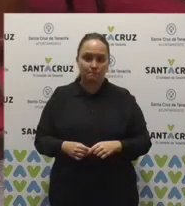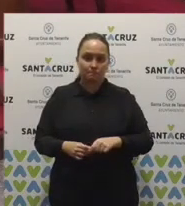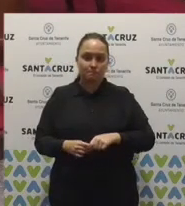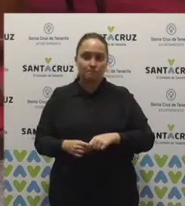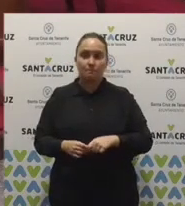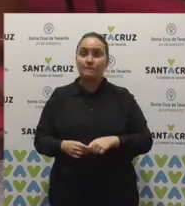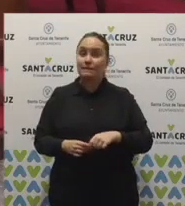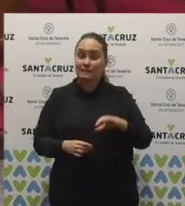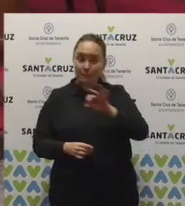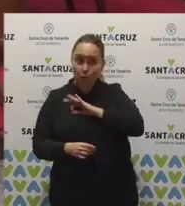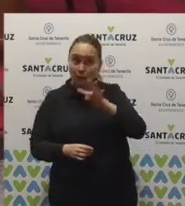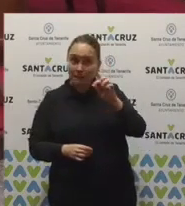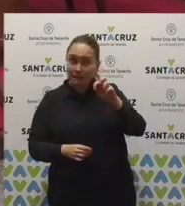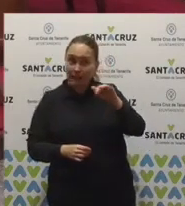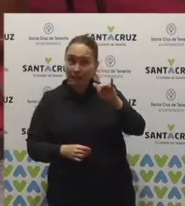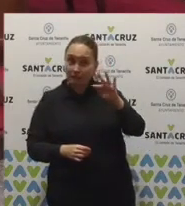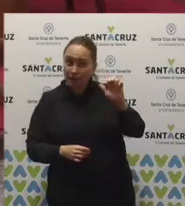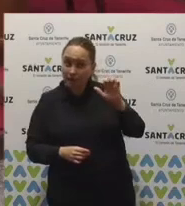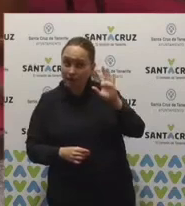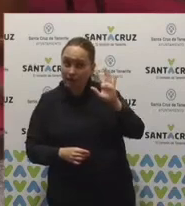señor está el ife